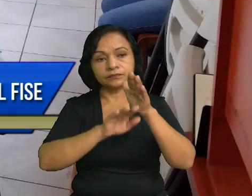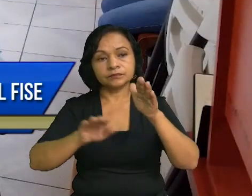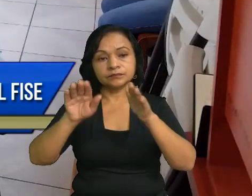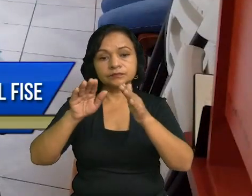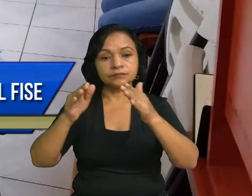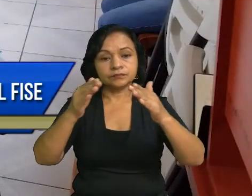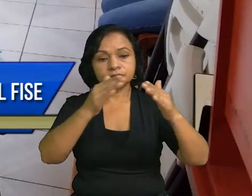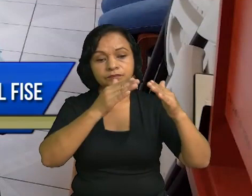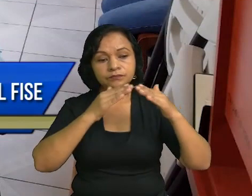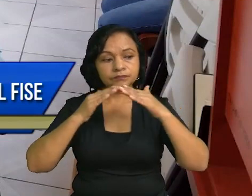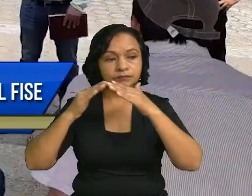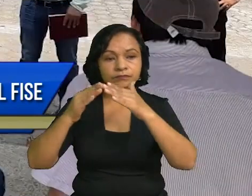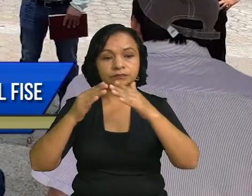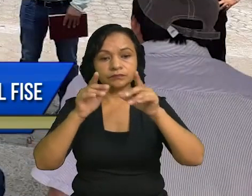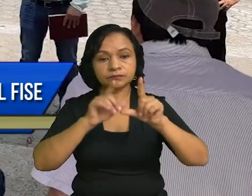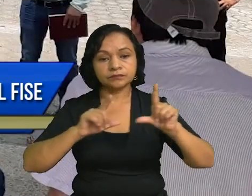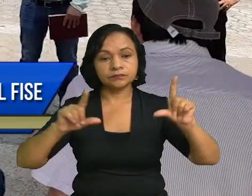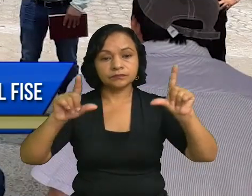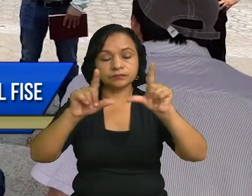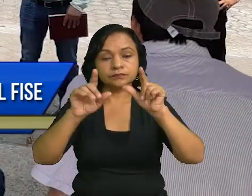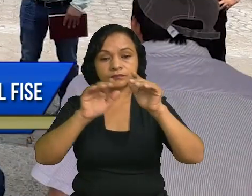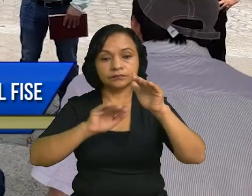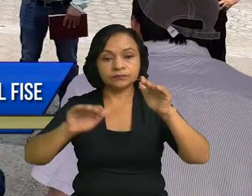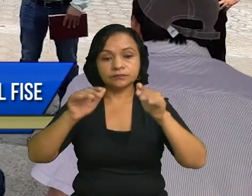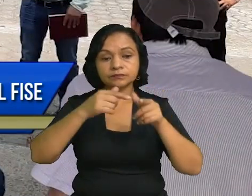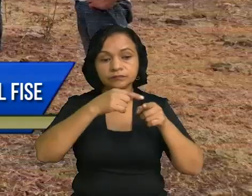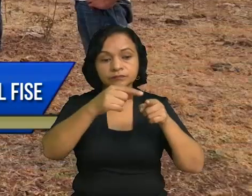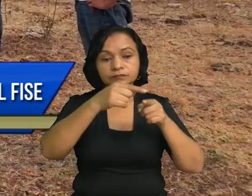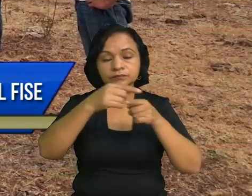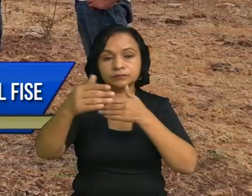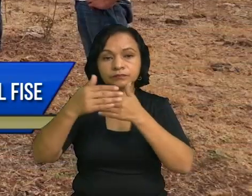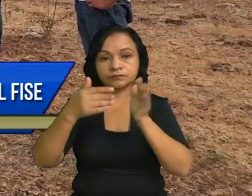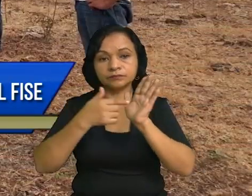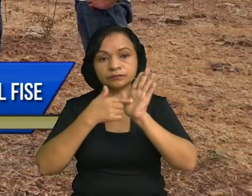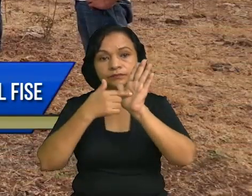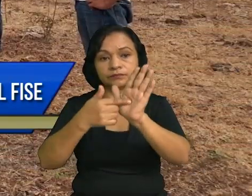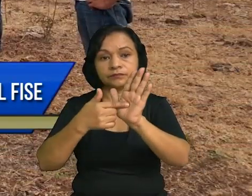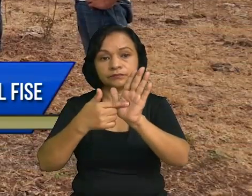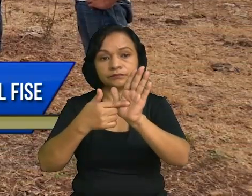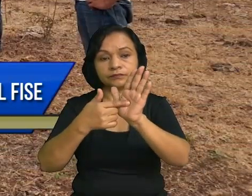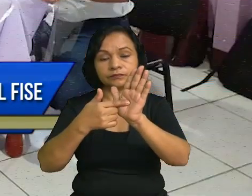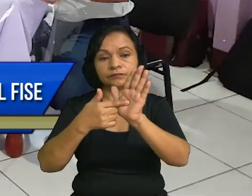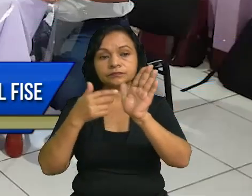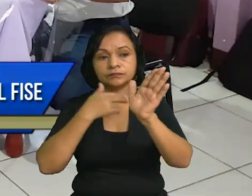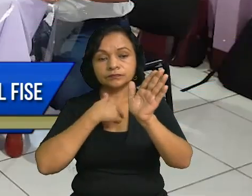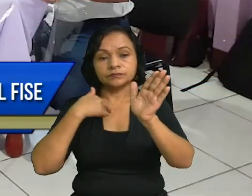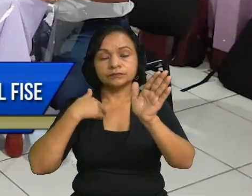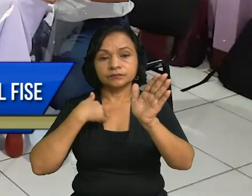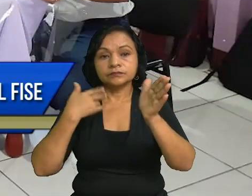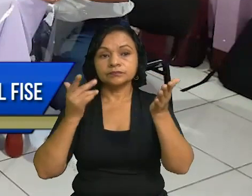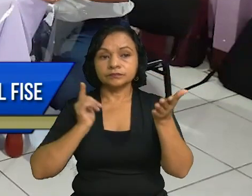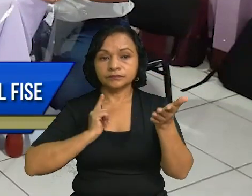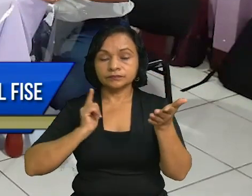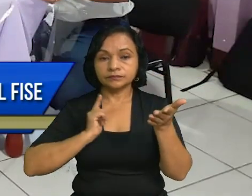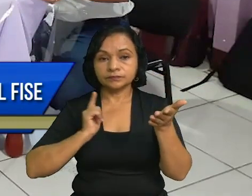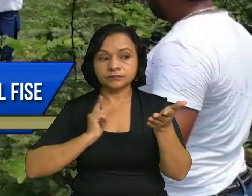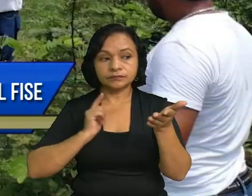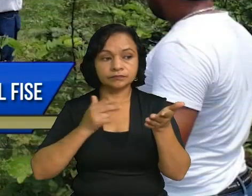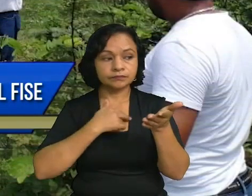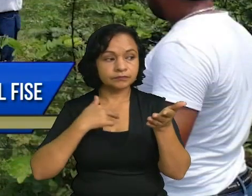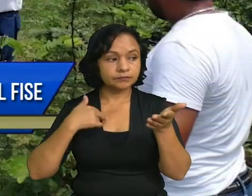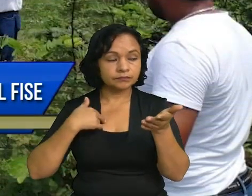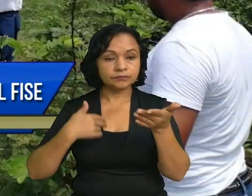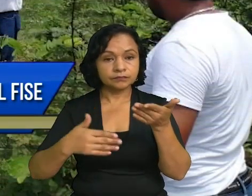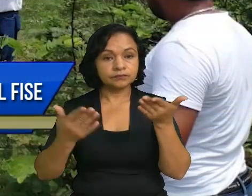comunidades en los lugares donde hay muchas comunidades cercanas por ejemplo una de estas macro localizaciones va la fuente de